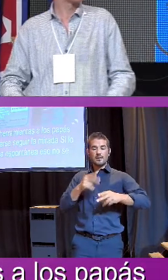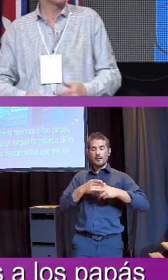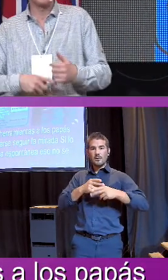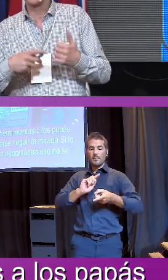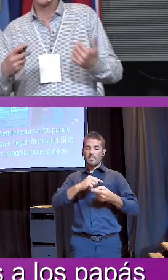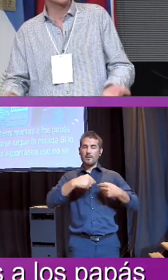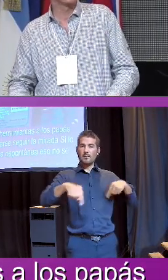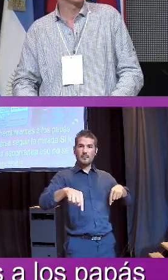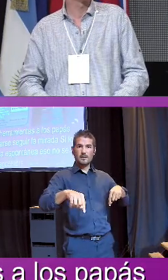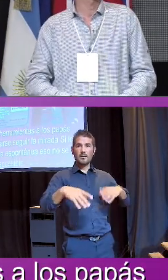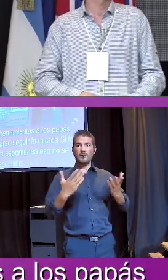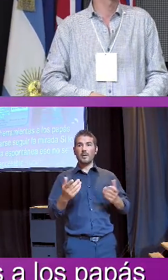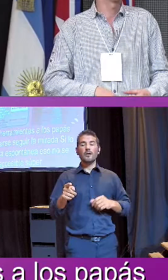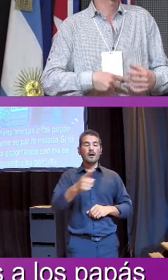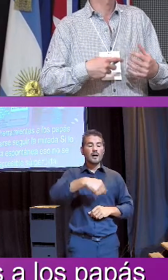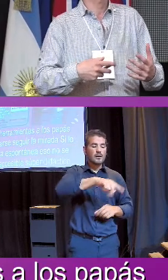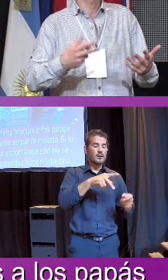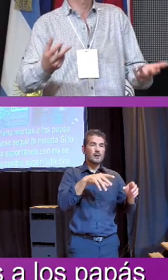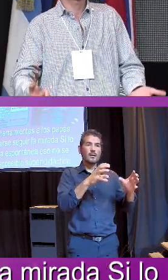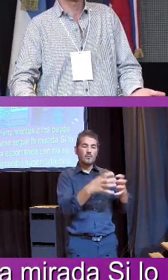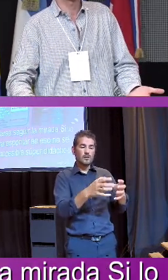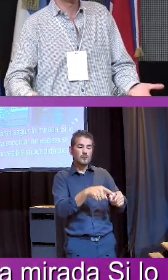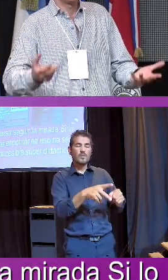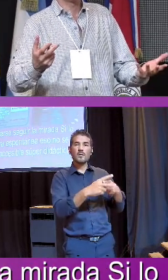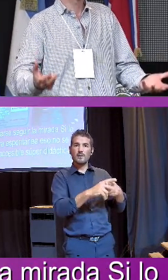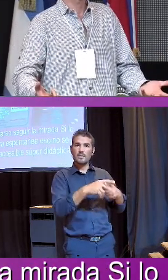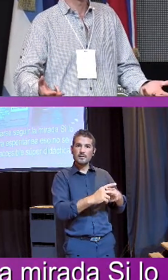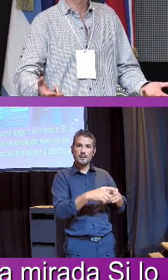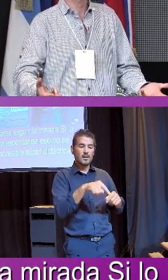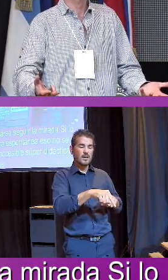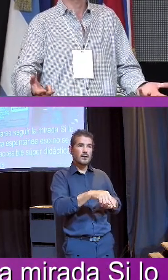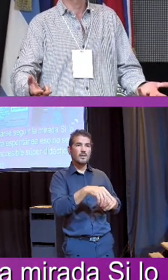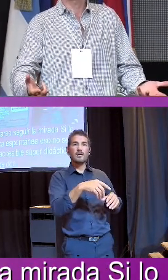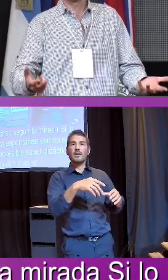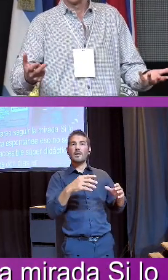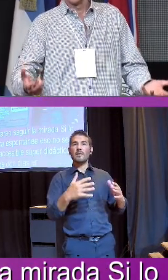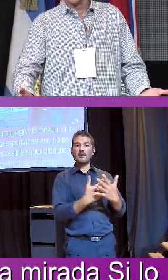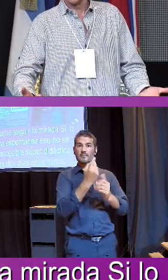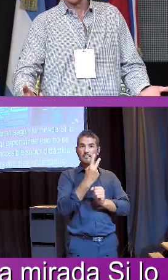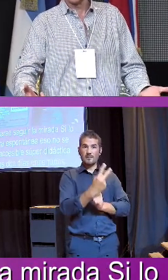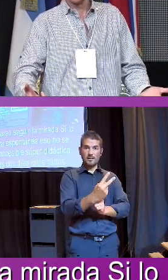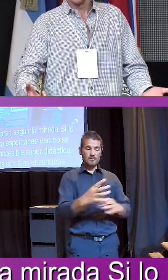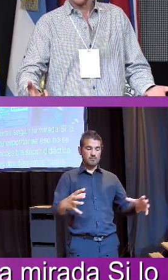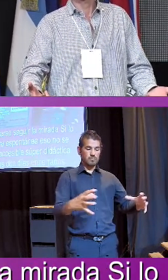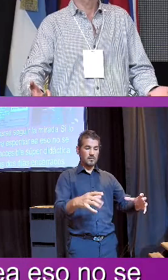muy accesible, súper didáctico, con actividades vivenciales. Estamos 2 días encerrados